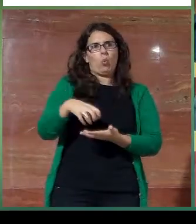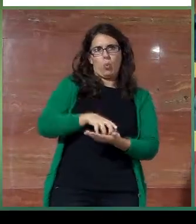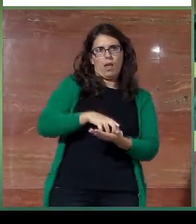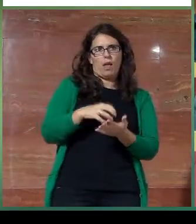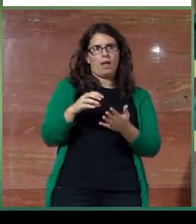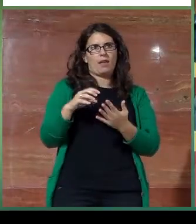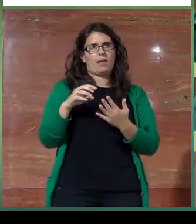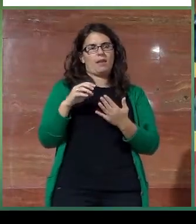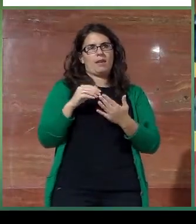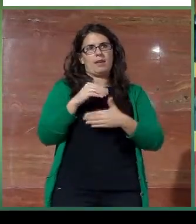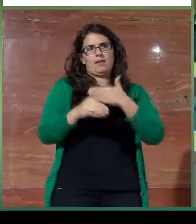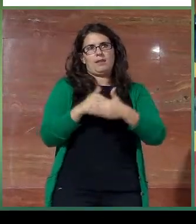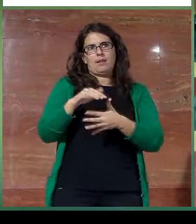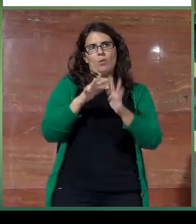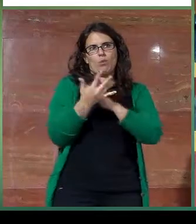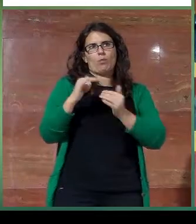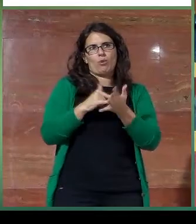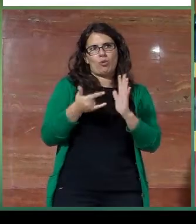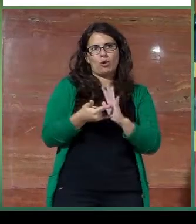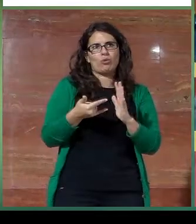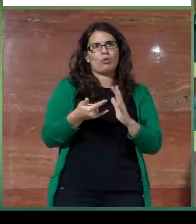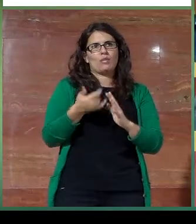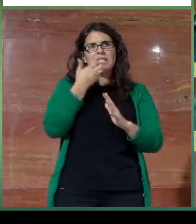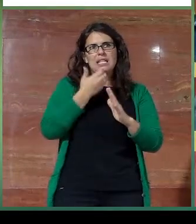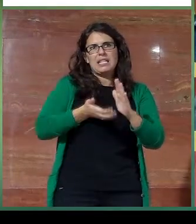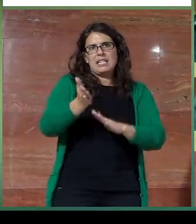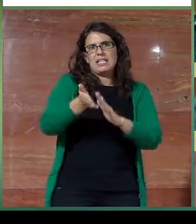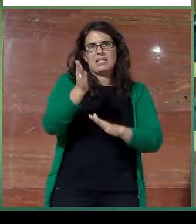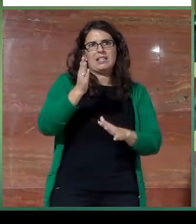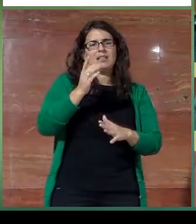esos proyectos o no desde el punto de vista de la